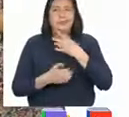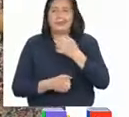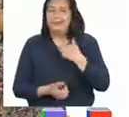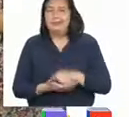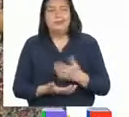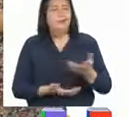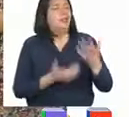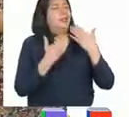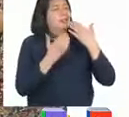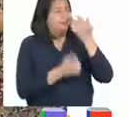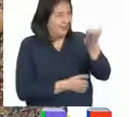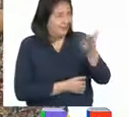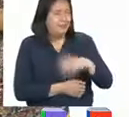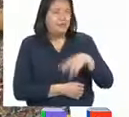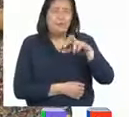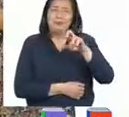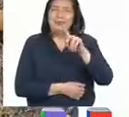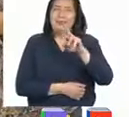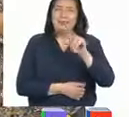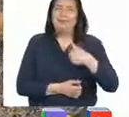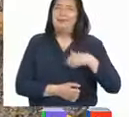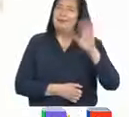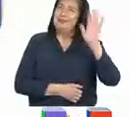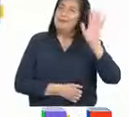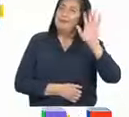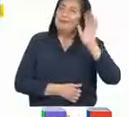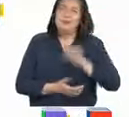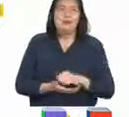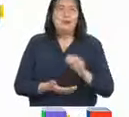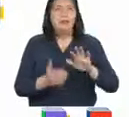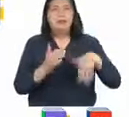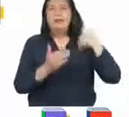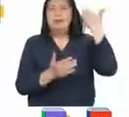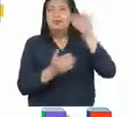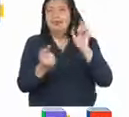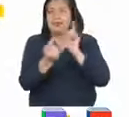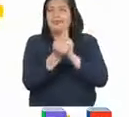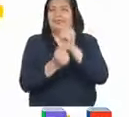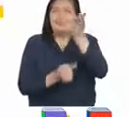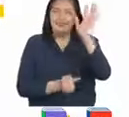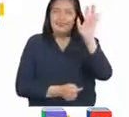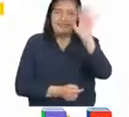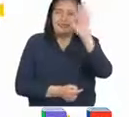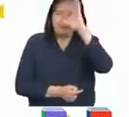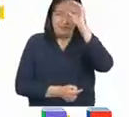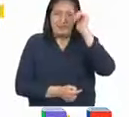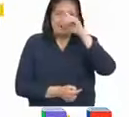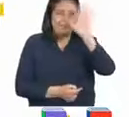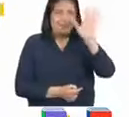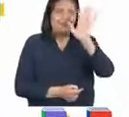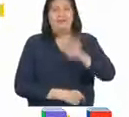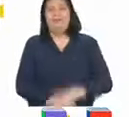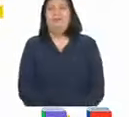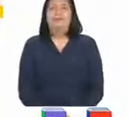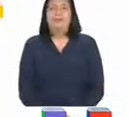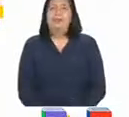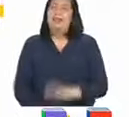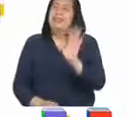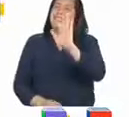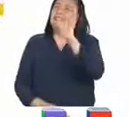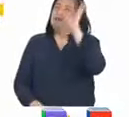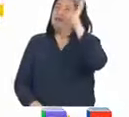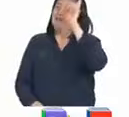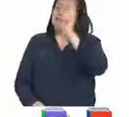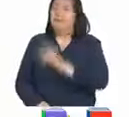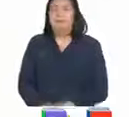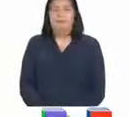interesante. Gracias a ti, Patricia. Me despido. Hasta el siguiente programa. Chao a todos y todas. Hasta luego,